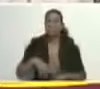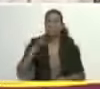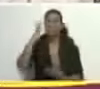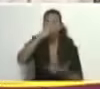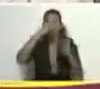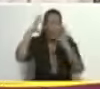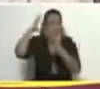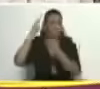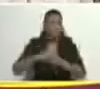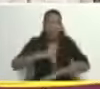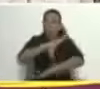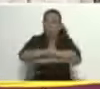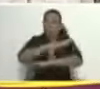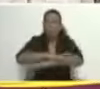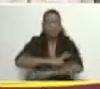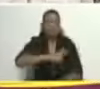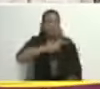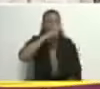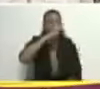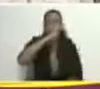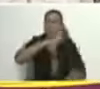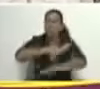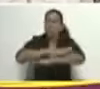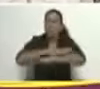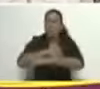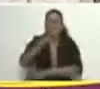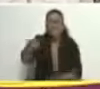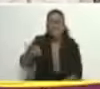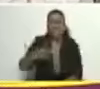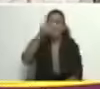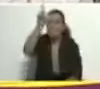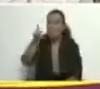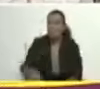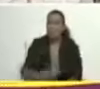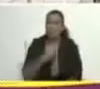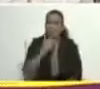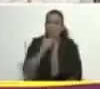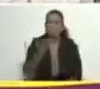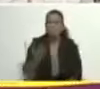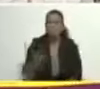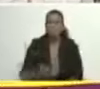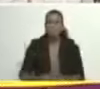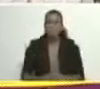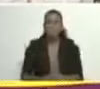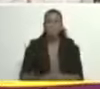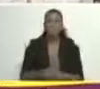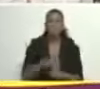La conducta horrible de esa basura de Luis Almagro.